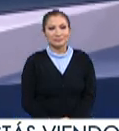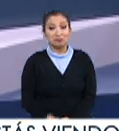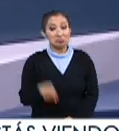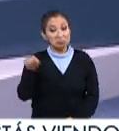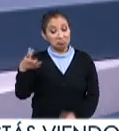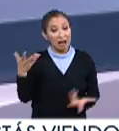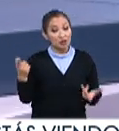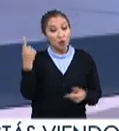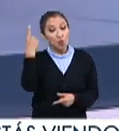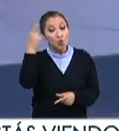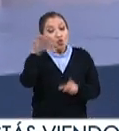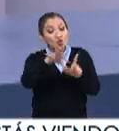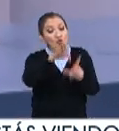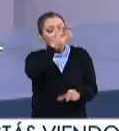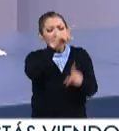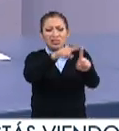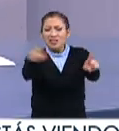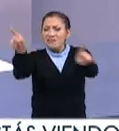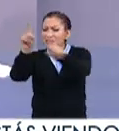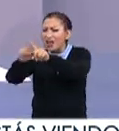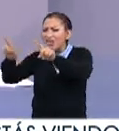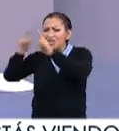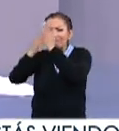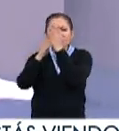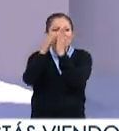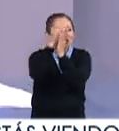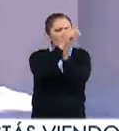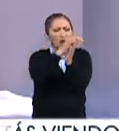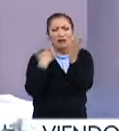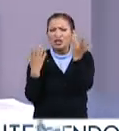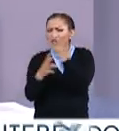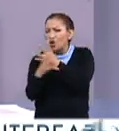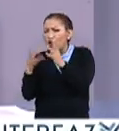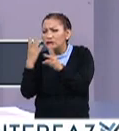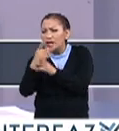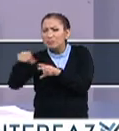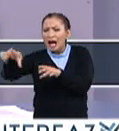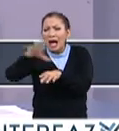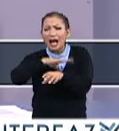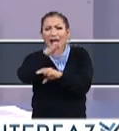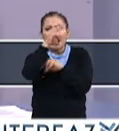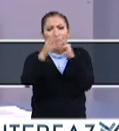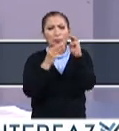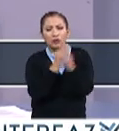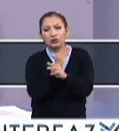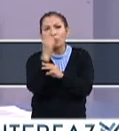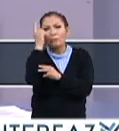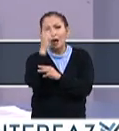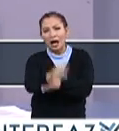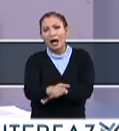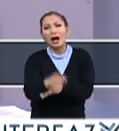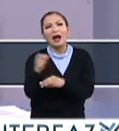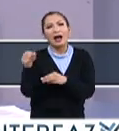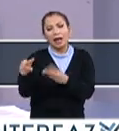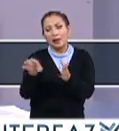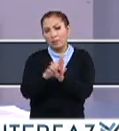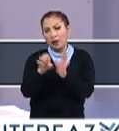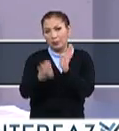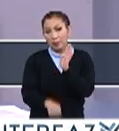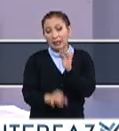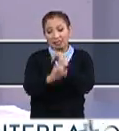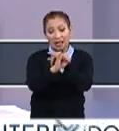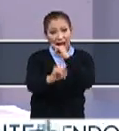Pues ahí está solo una de las muchísimas millones de herramientas que existen a través de los medios como son